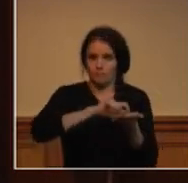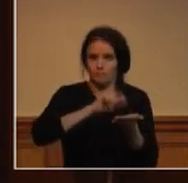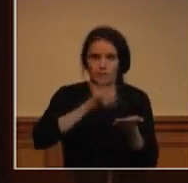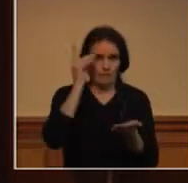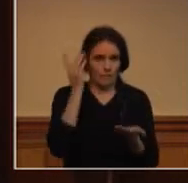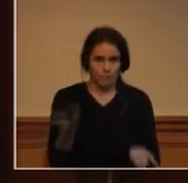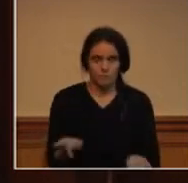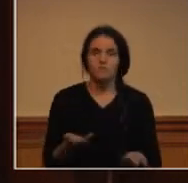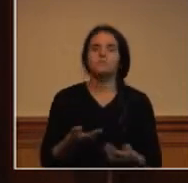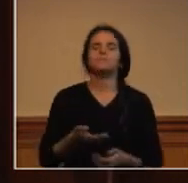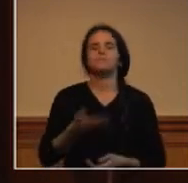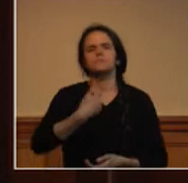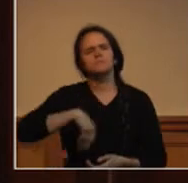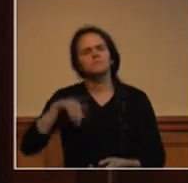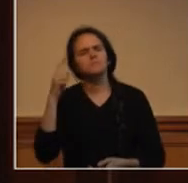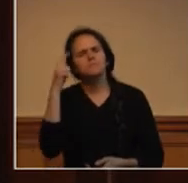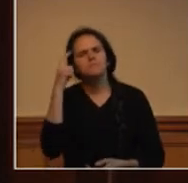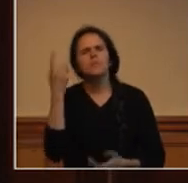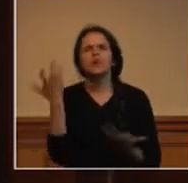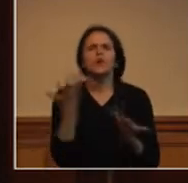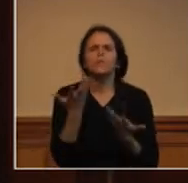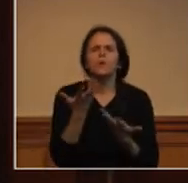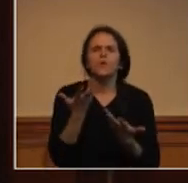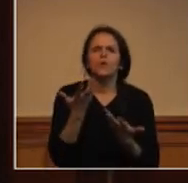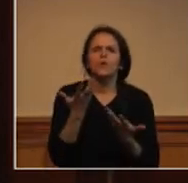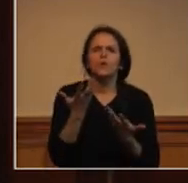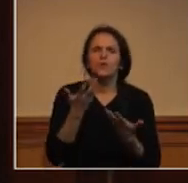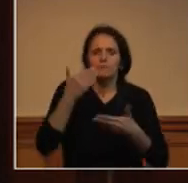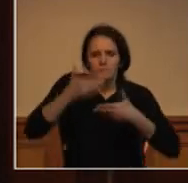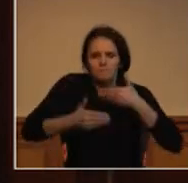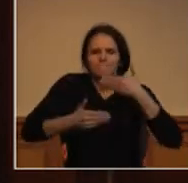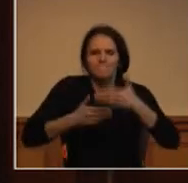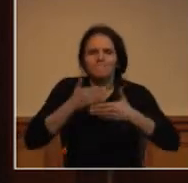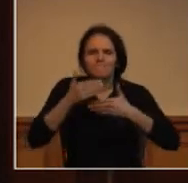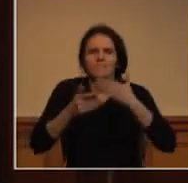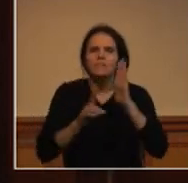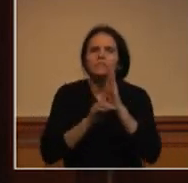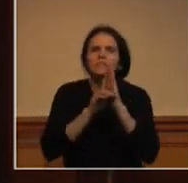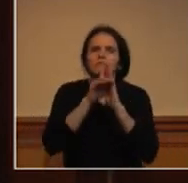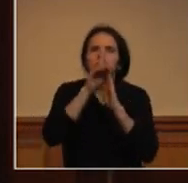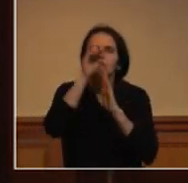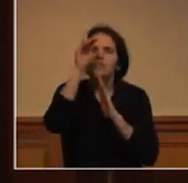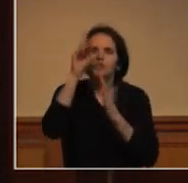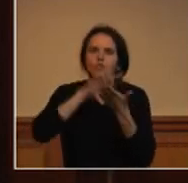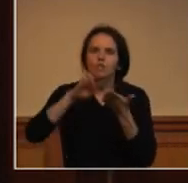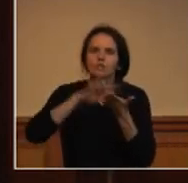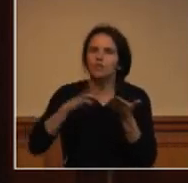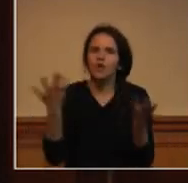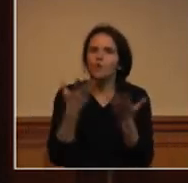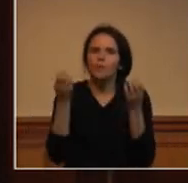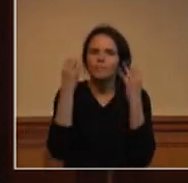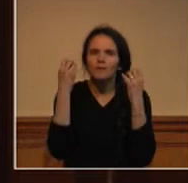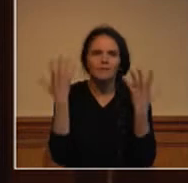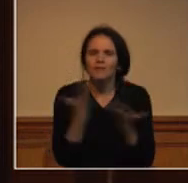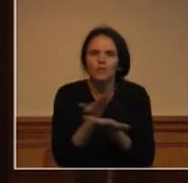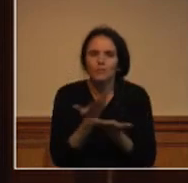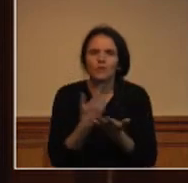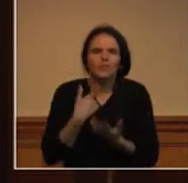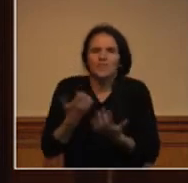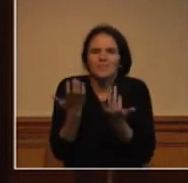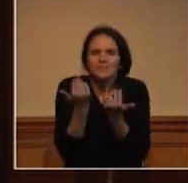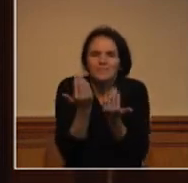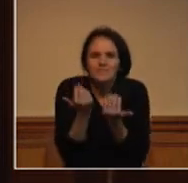fue, ok, ¿por qué no buscamos caracterizar la trayectoria de desarrollo lector de estos niños? ¿Cómo aprenden? ¿Qué es lo que se